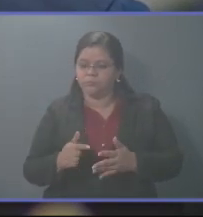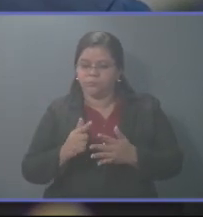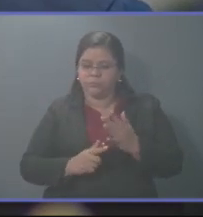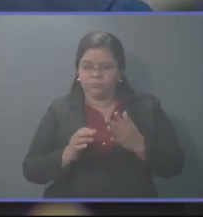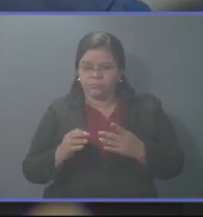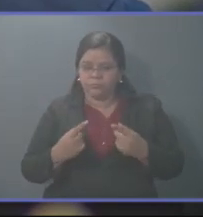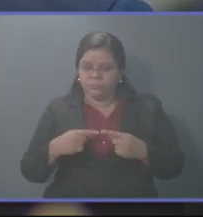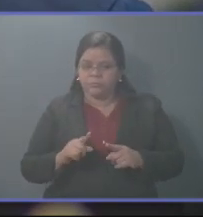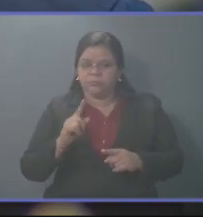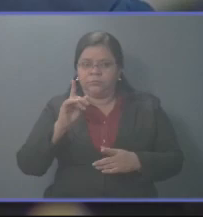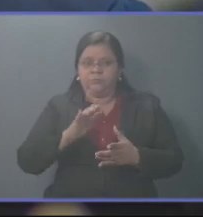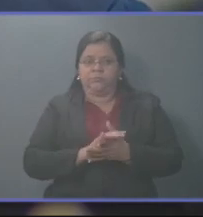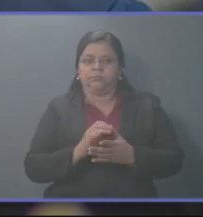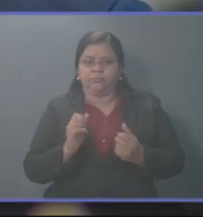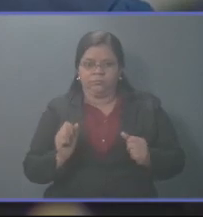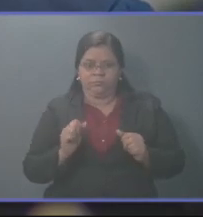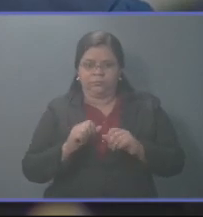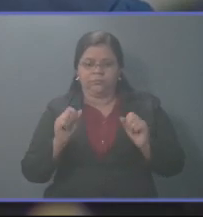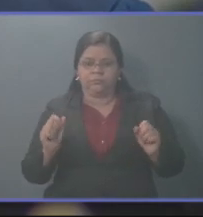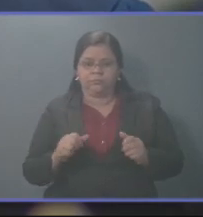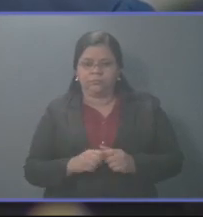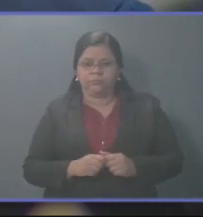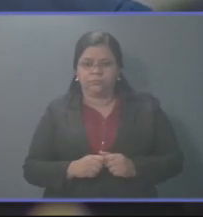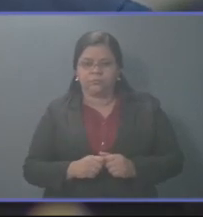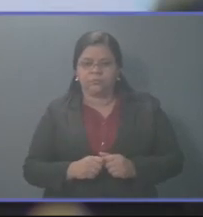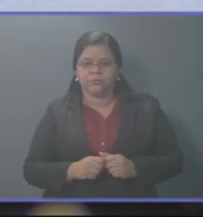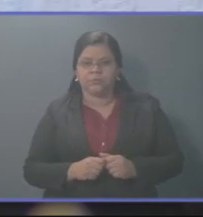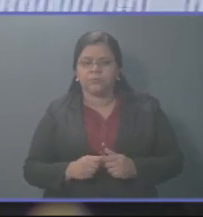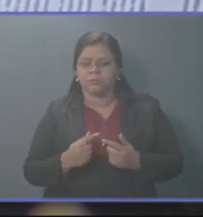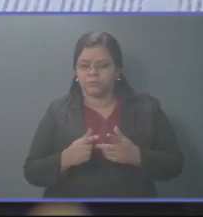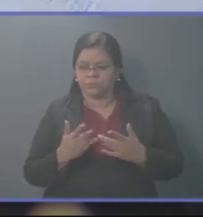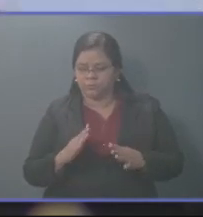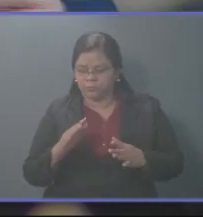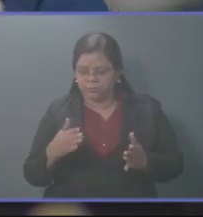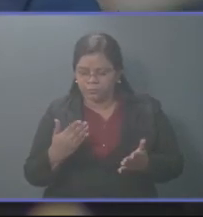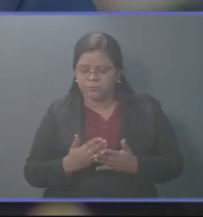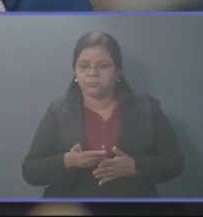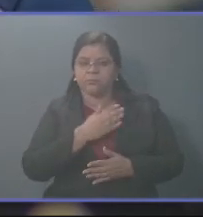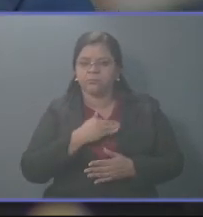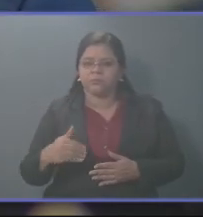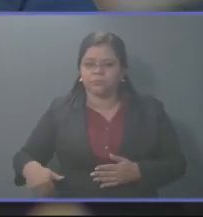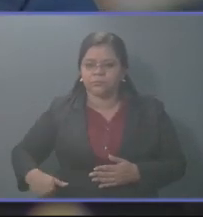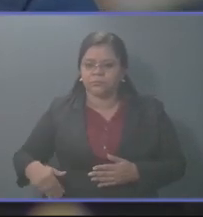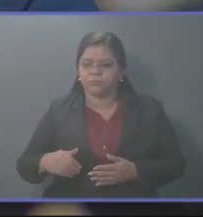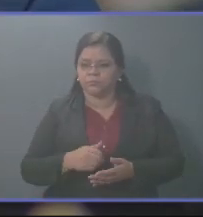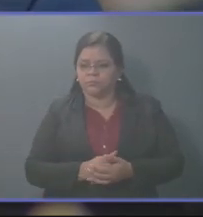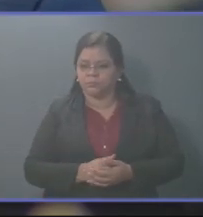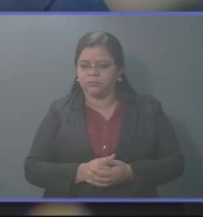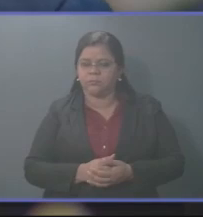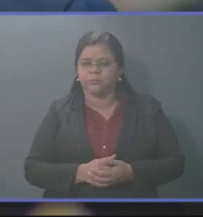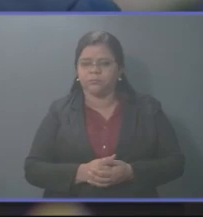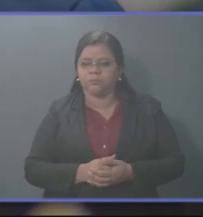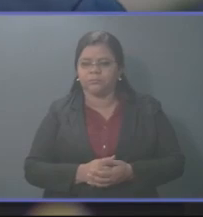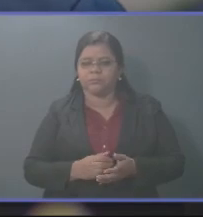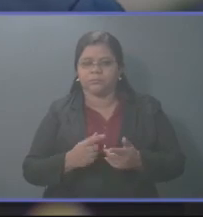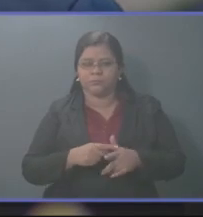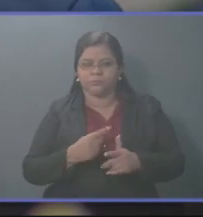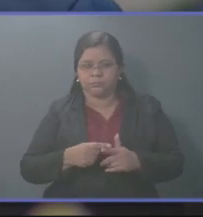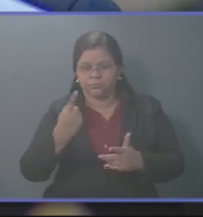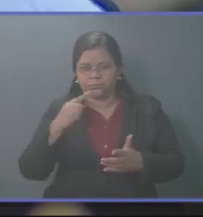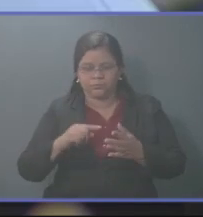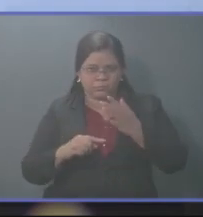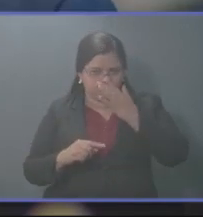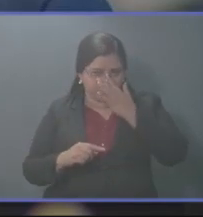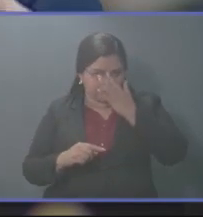consiguientes. Dios, Unión, Libertad, Lorenzo Rivas Echeverría, presidente, y firman por unanimidad todos